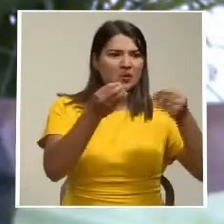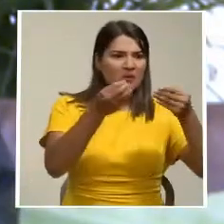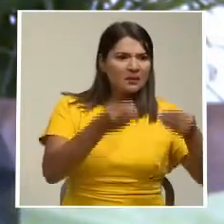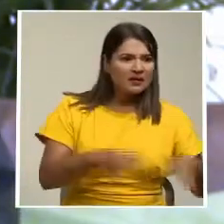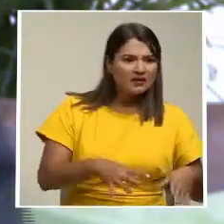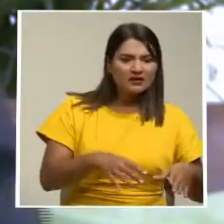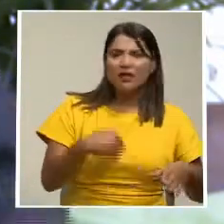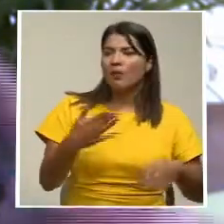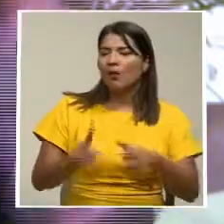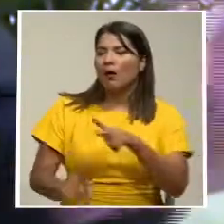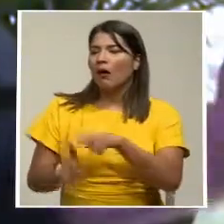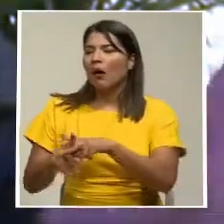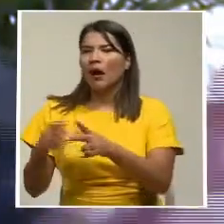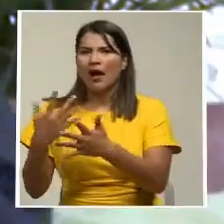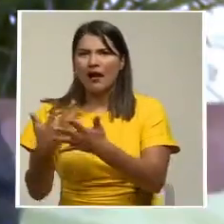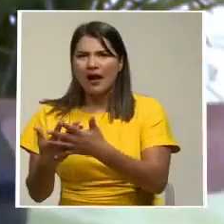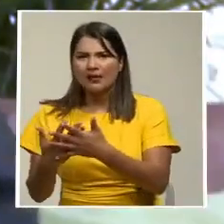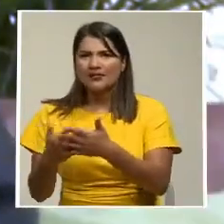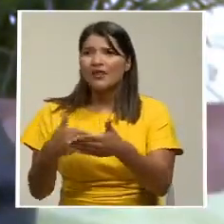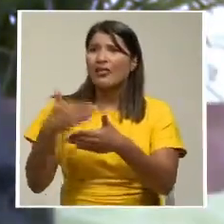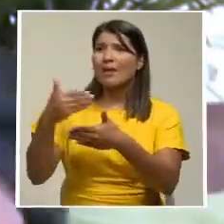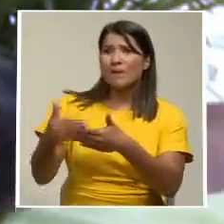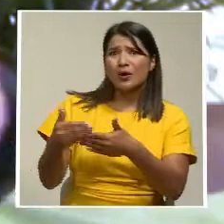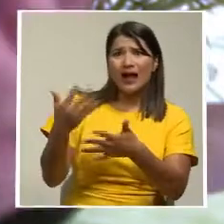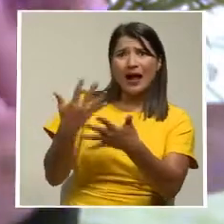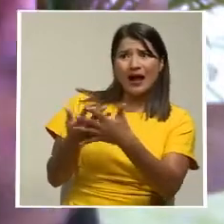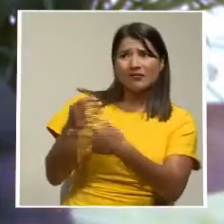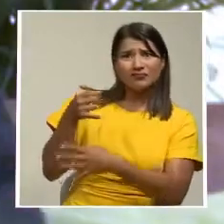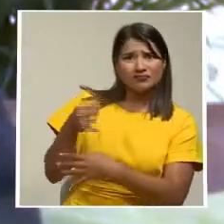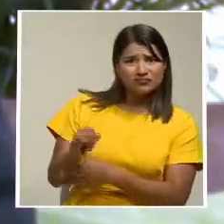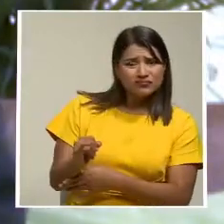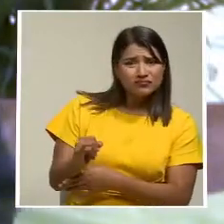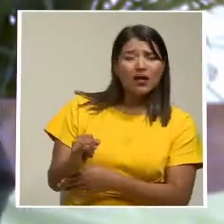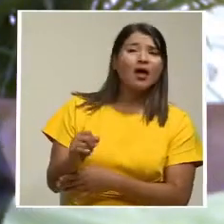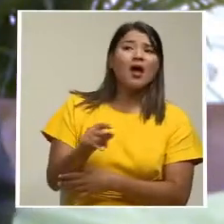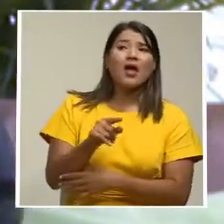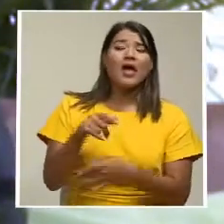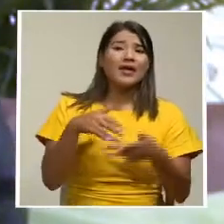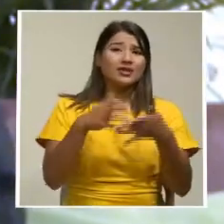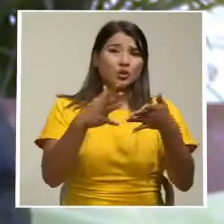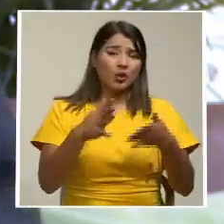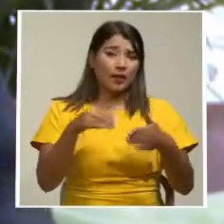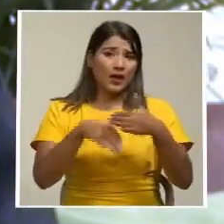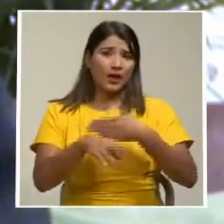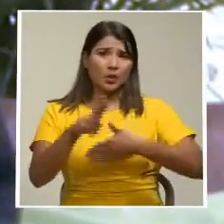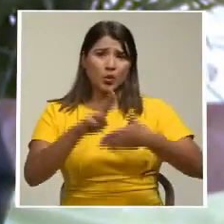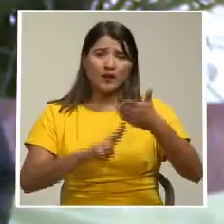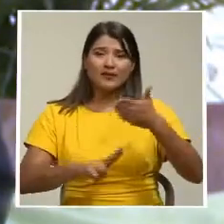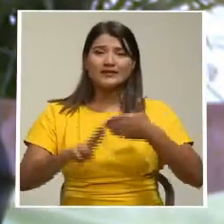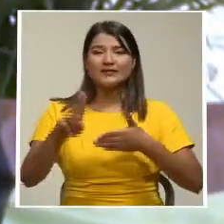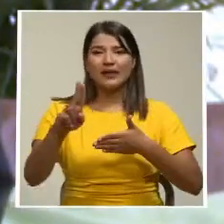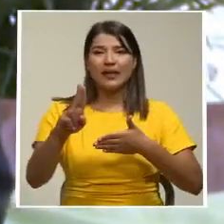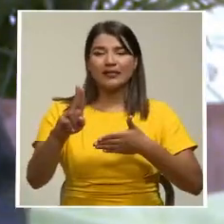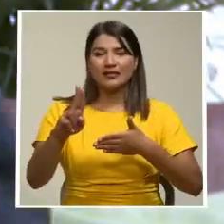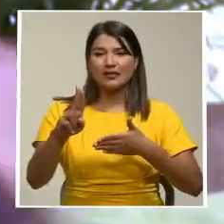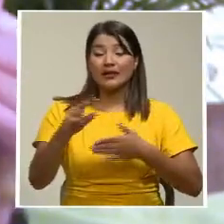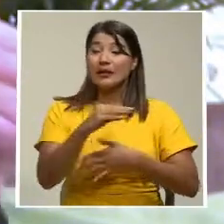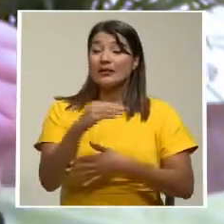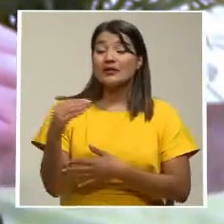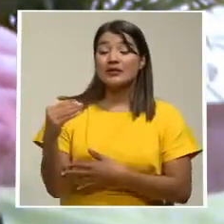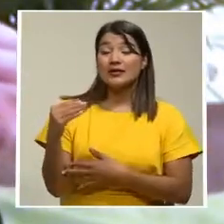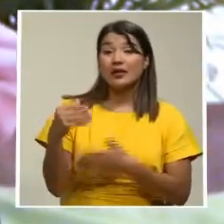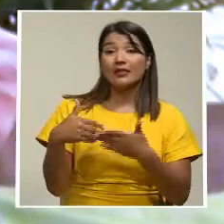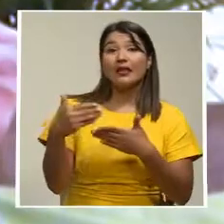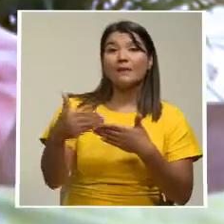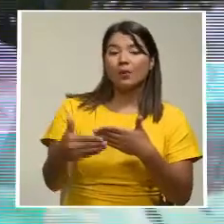cárcel, que luego dijeron que en la misma cárcel fueron violados, chicos, estudiantes universitarios, y luego de